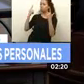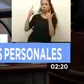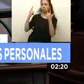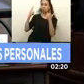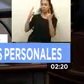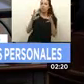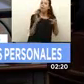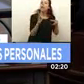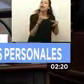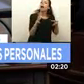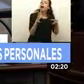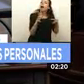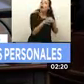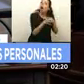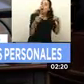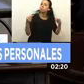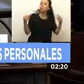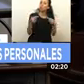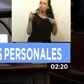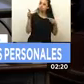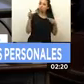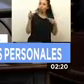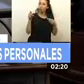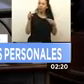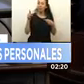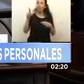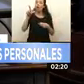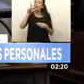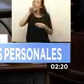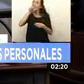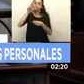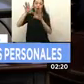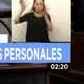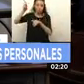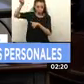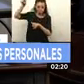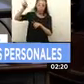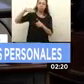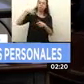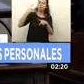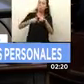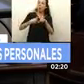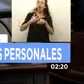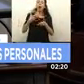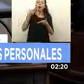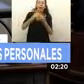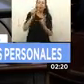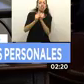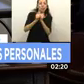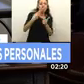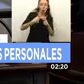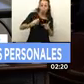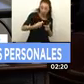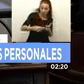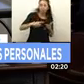oposición que desde los fondos Buitres pasando por la reparación histórica pasando por la reforma